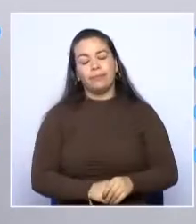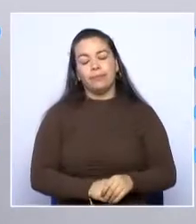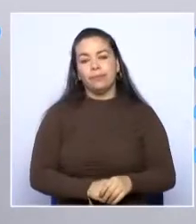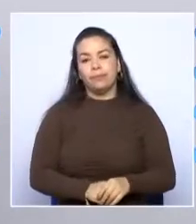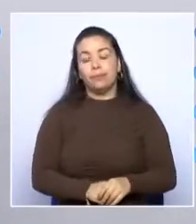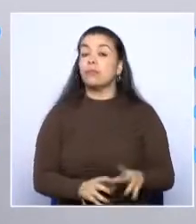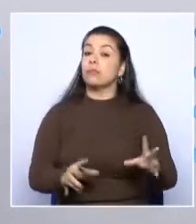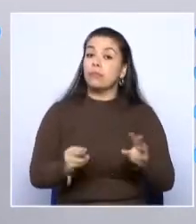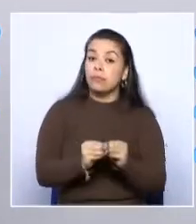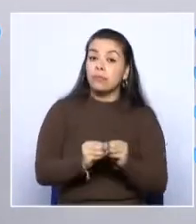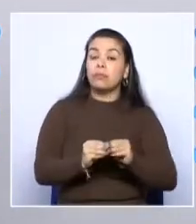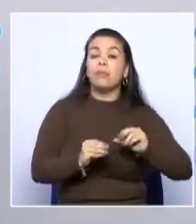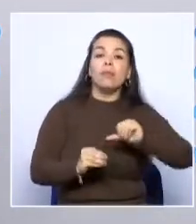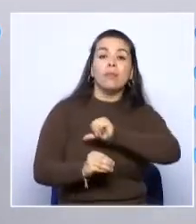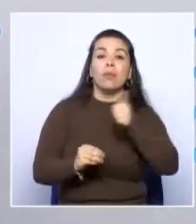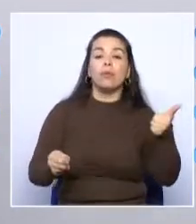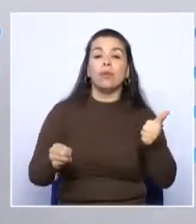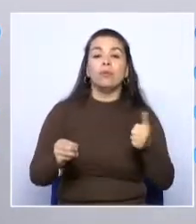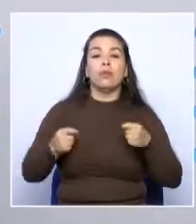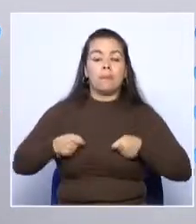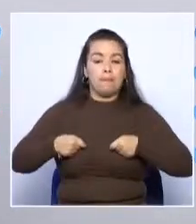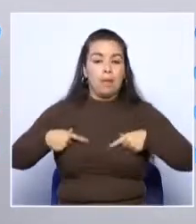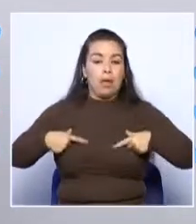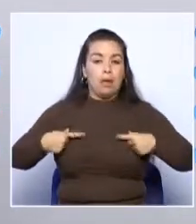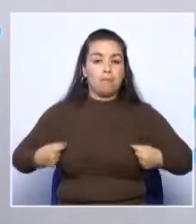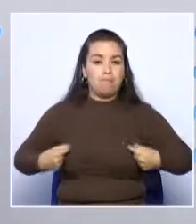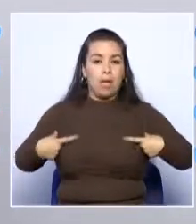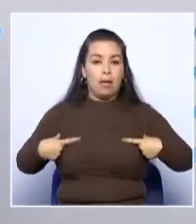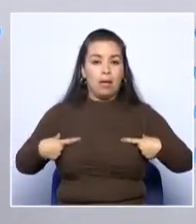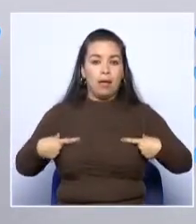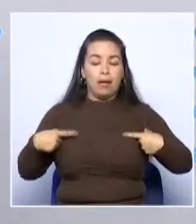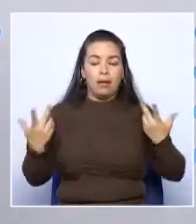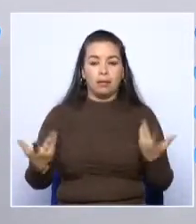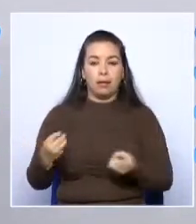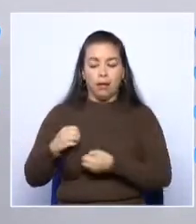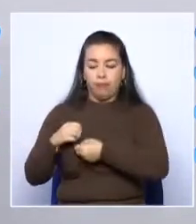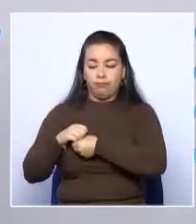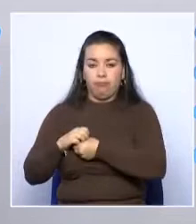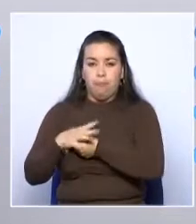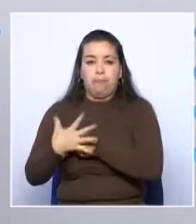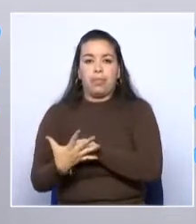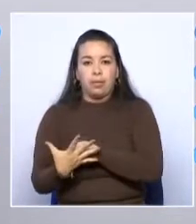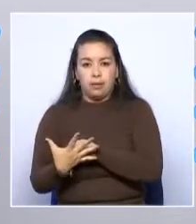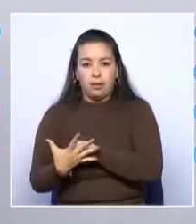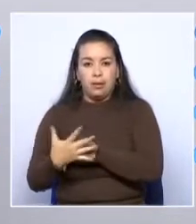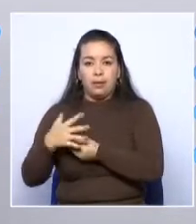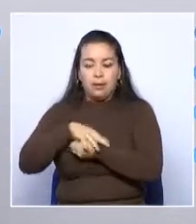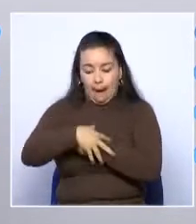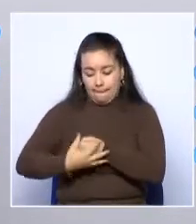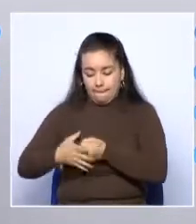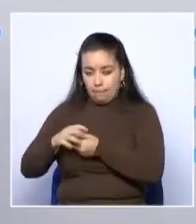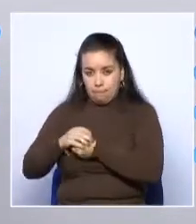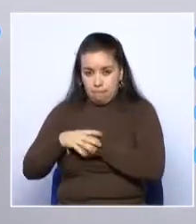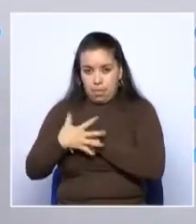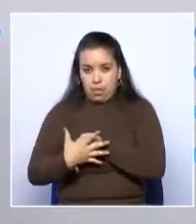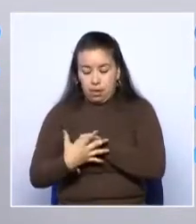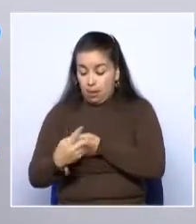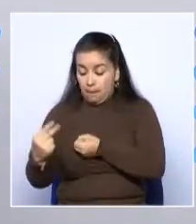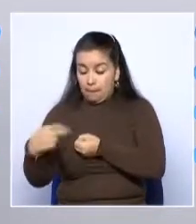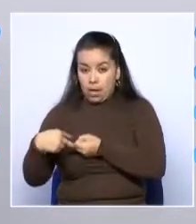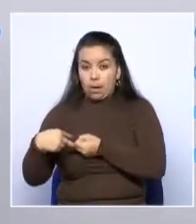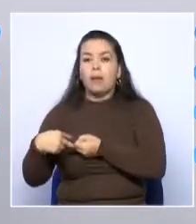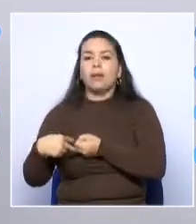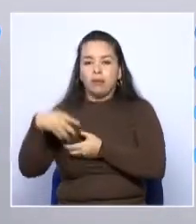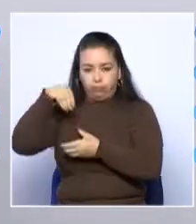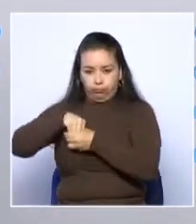digamos, la ruptura ya extracapsular, que es la ruptura hacia afuera de la cápsula que forma el organismo, donde vamos a ver ya